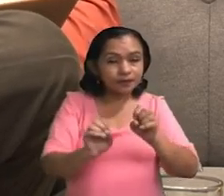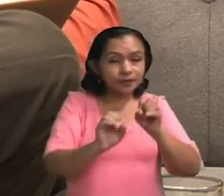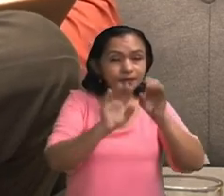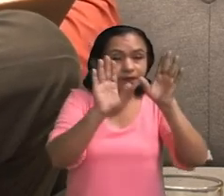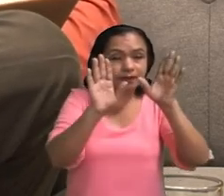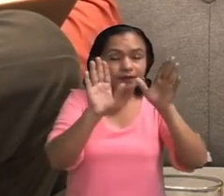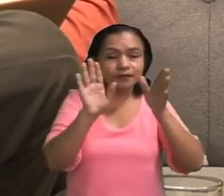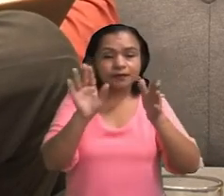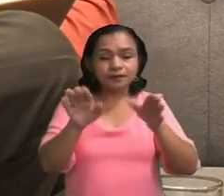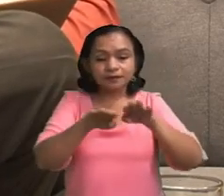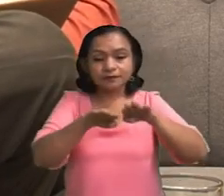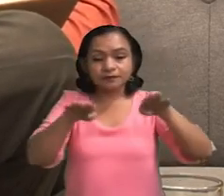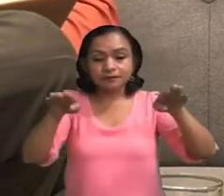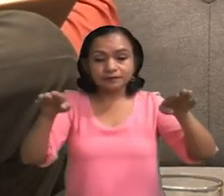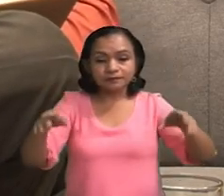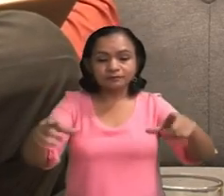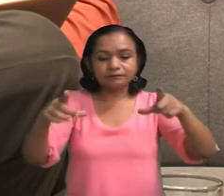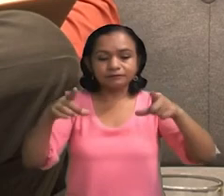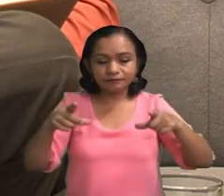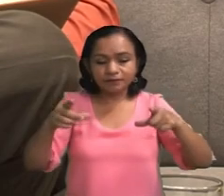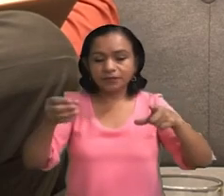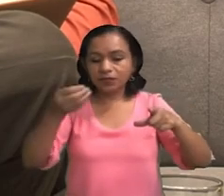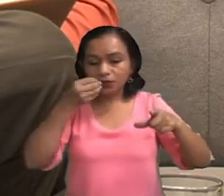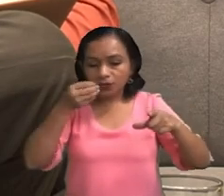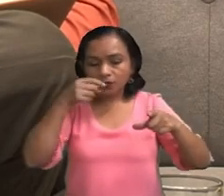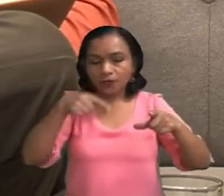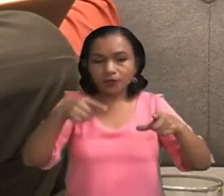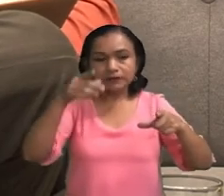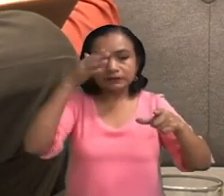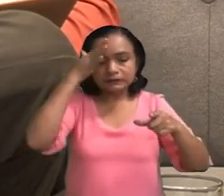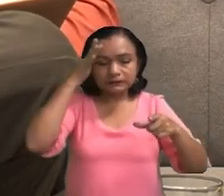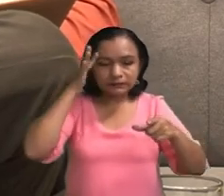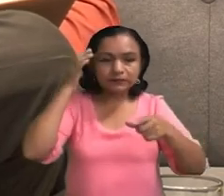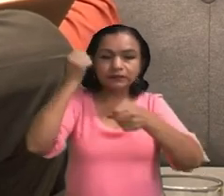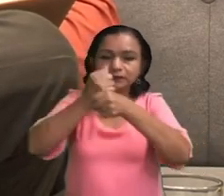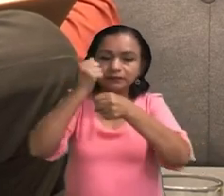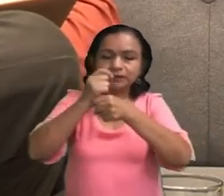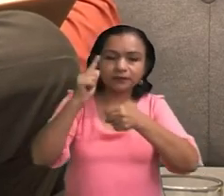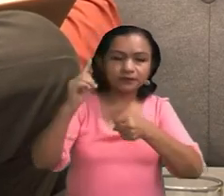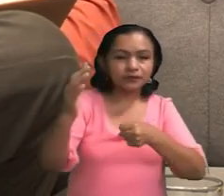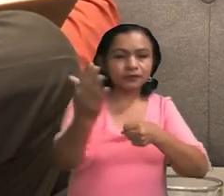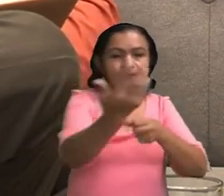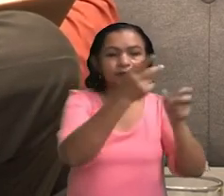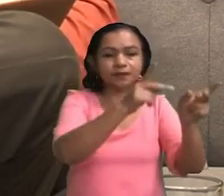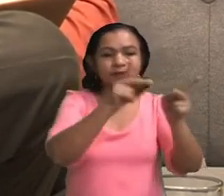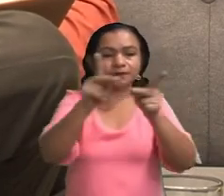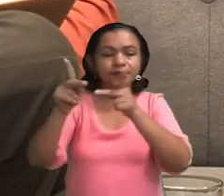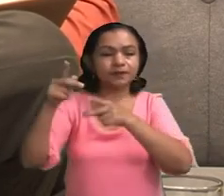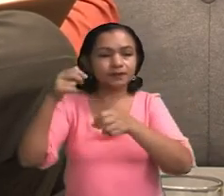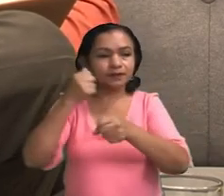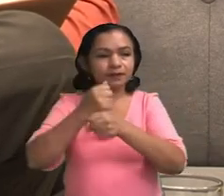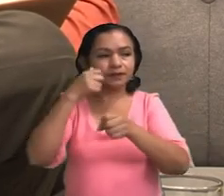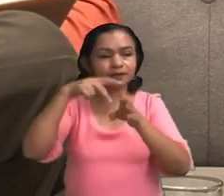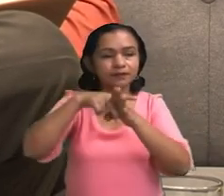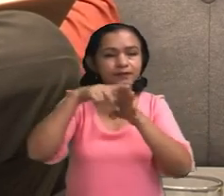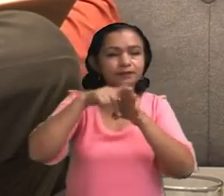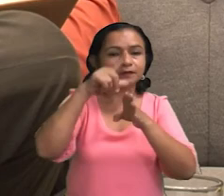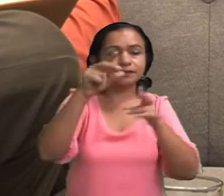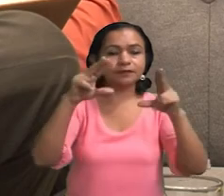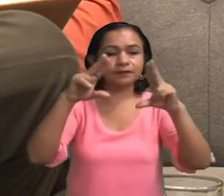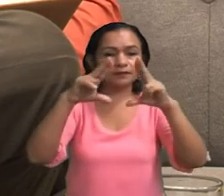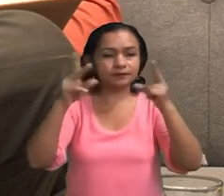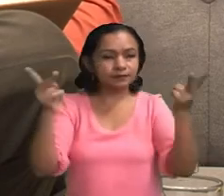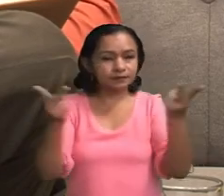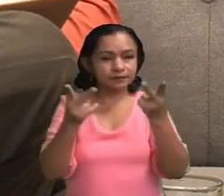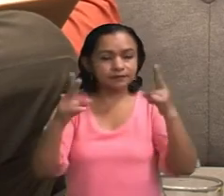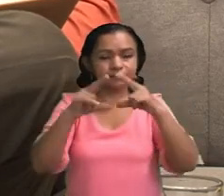sin tener en su mesa el esfuerzo y el sudor de los productores y campesinos nicaragüenses.